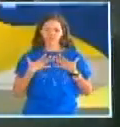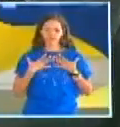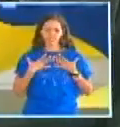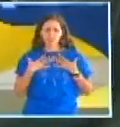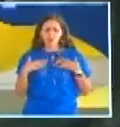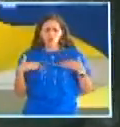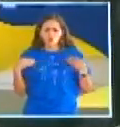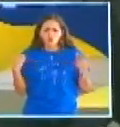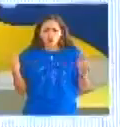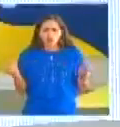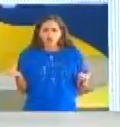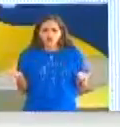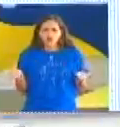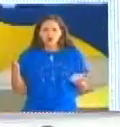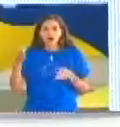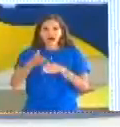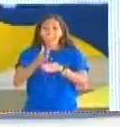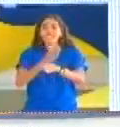¿cuándo antes